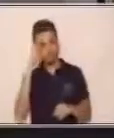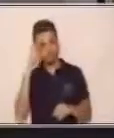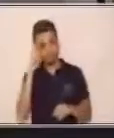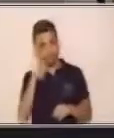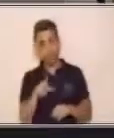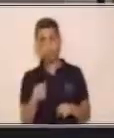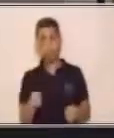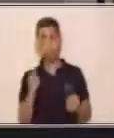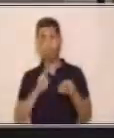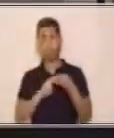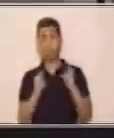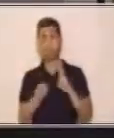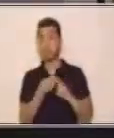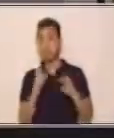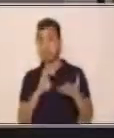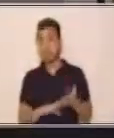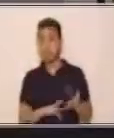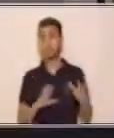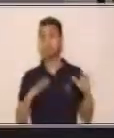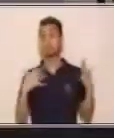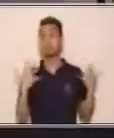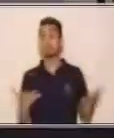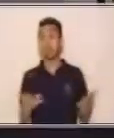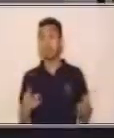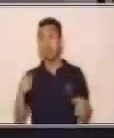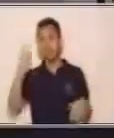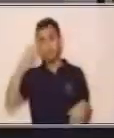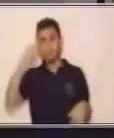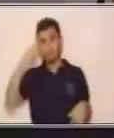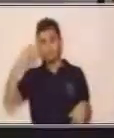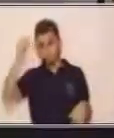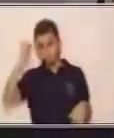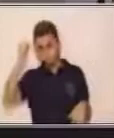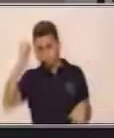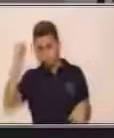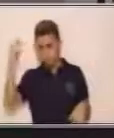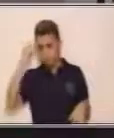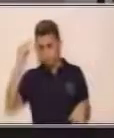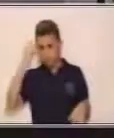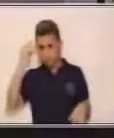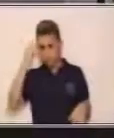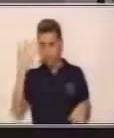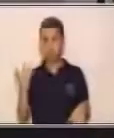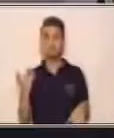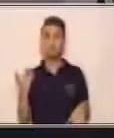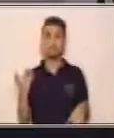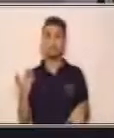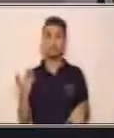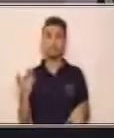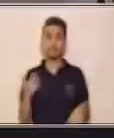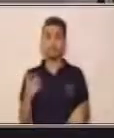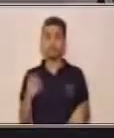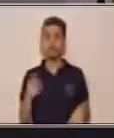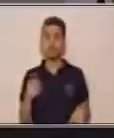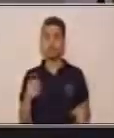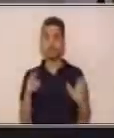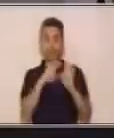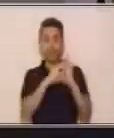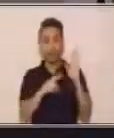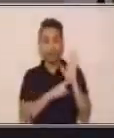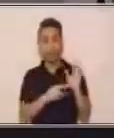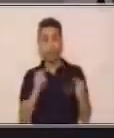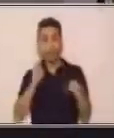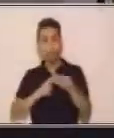la matemática, aparte de que tenemos que memorizarnos un poco sobre reglas matemáticas, es bien